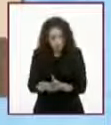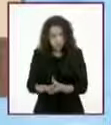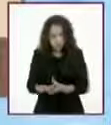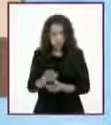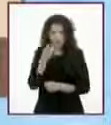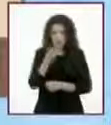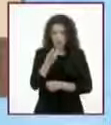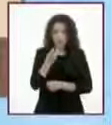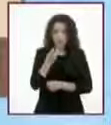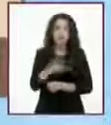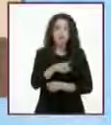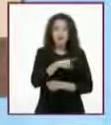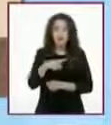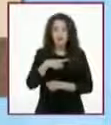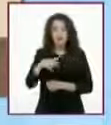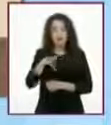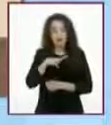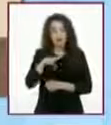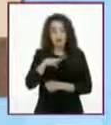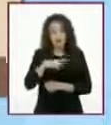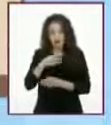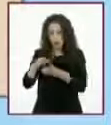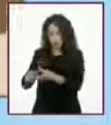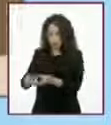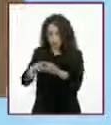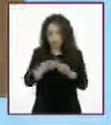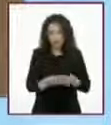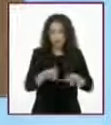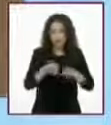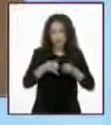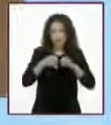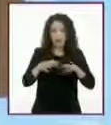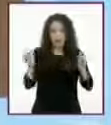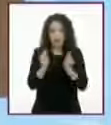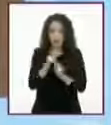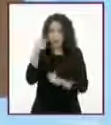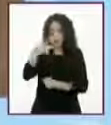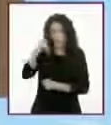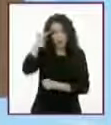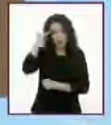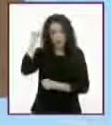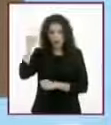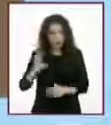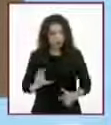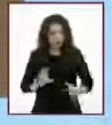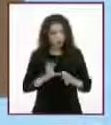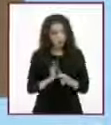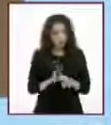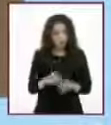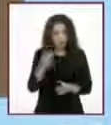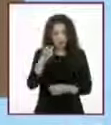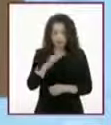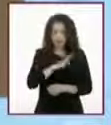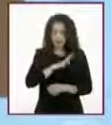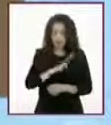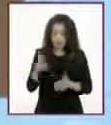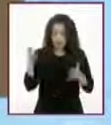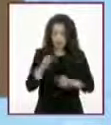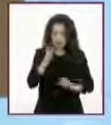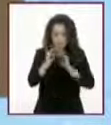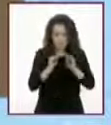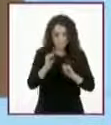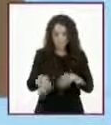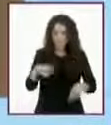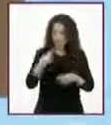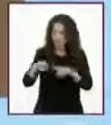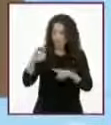la documentación que te aporte información que sustente tu idea principal. Esta parte la puedes desarrollar en varios párrafos,